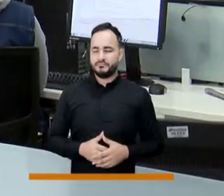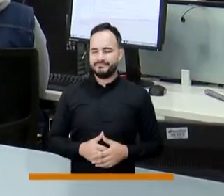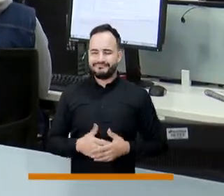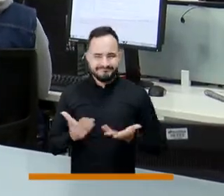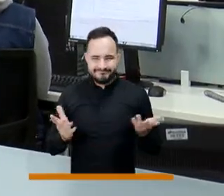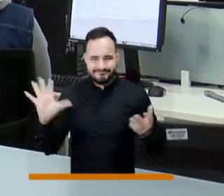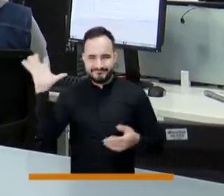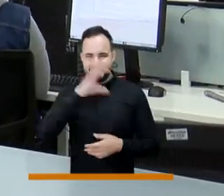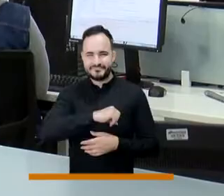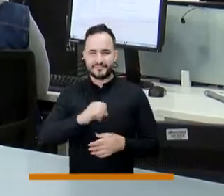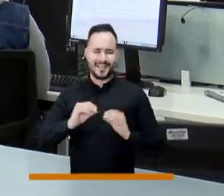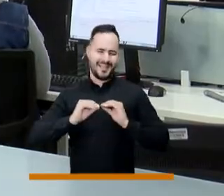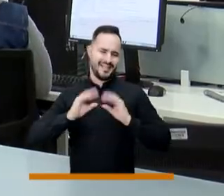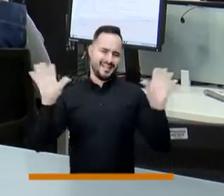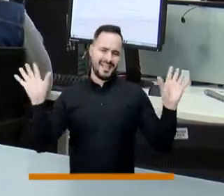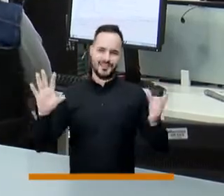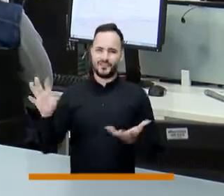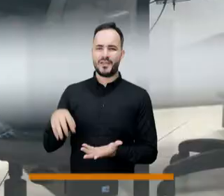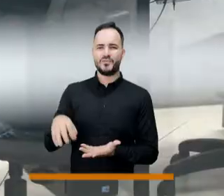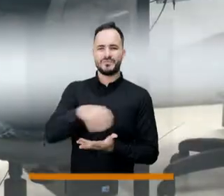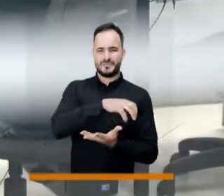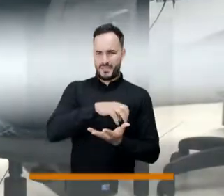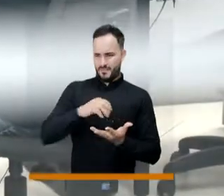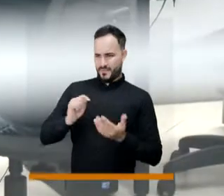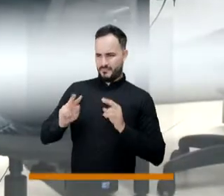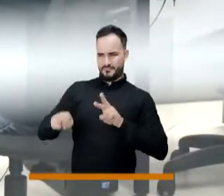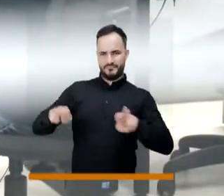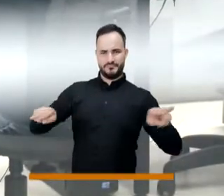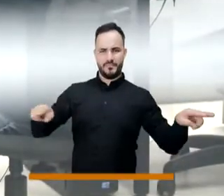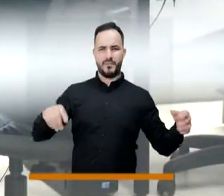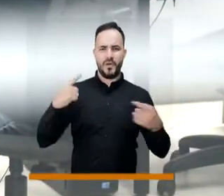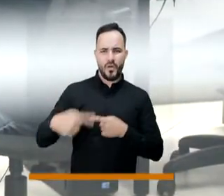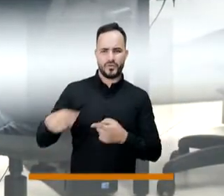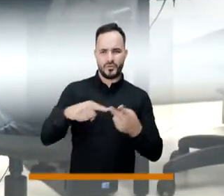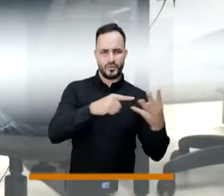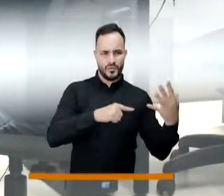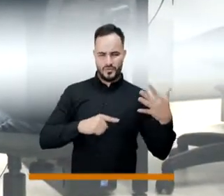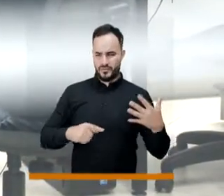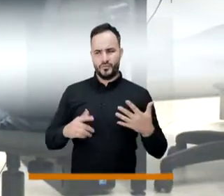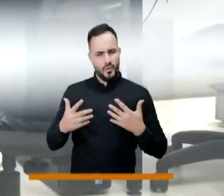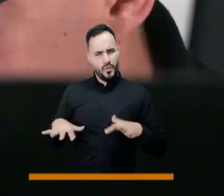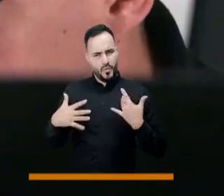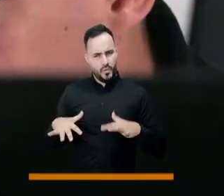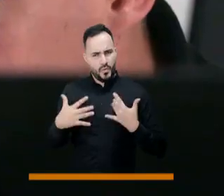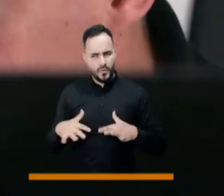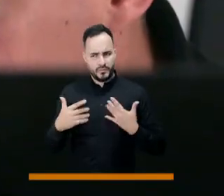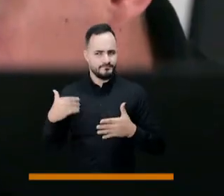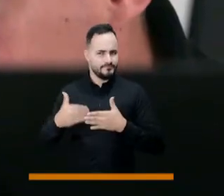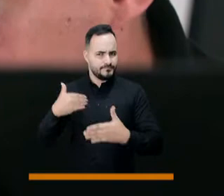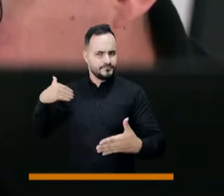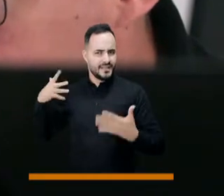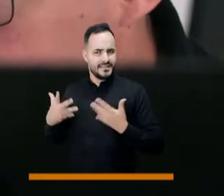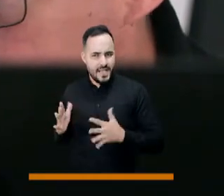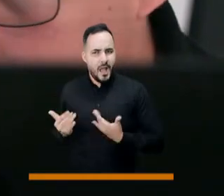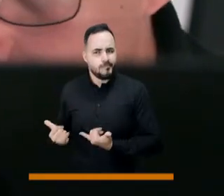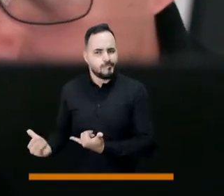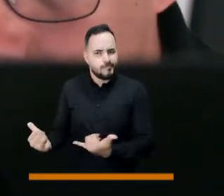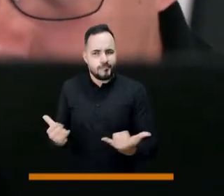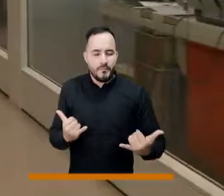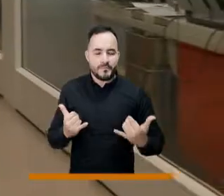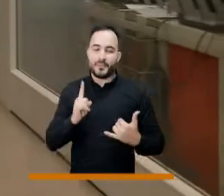sí, indudablemente este es un ecosistema que se tiene que tratar con filigrana, ir